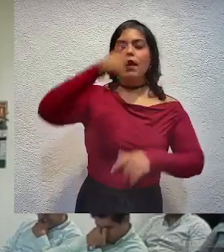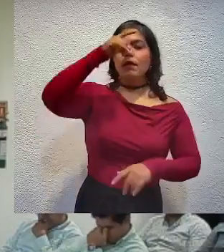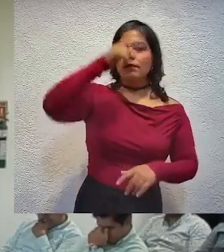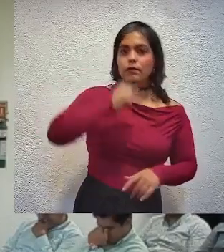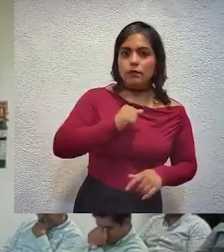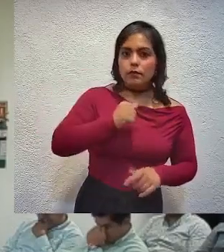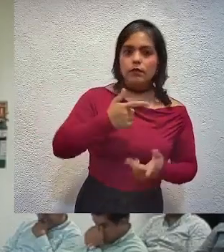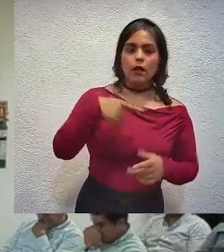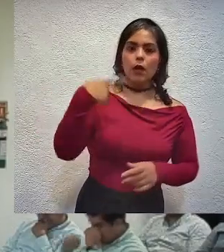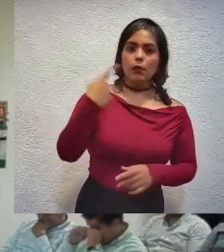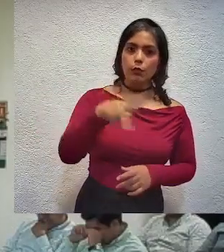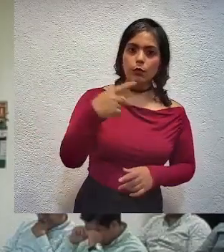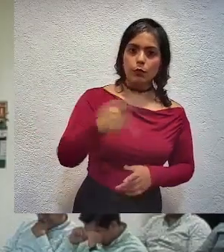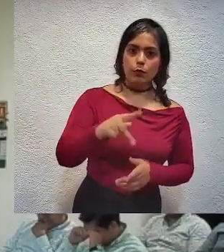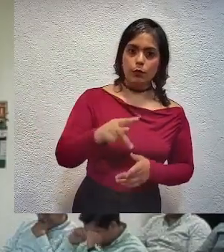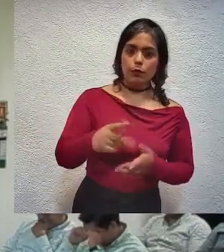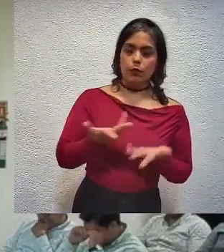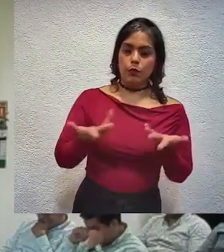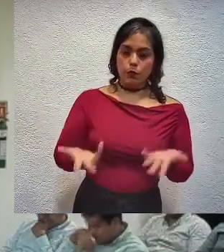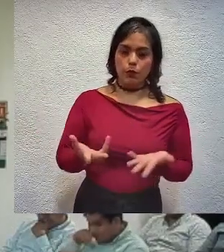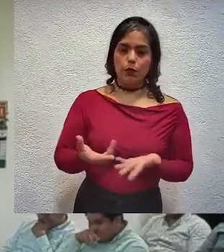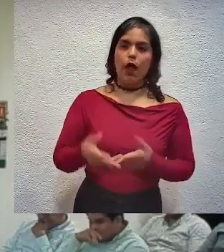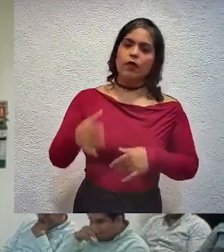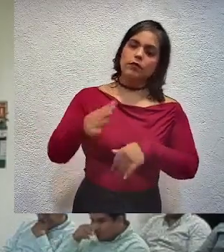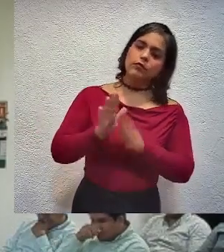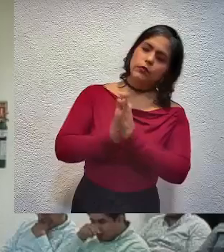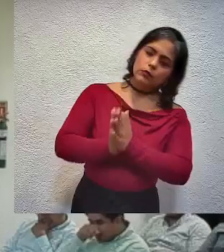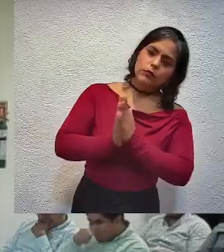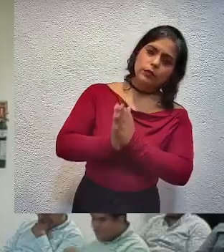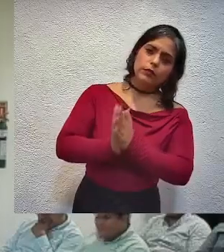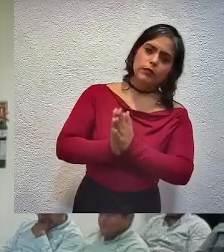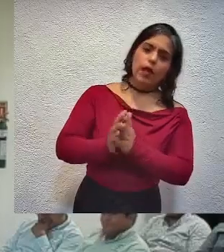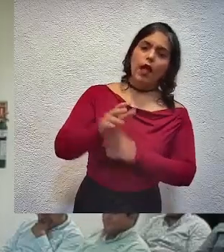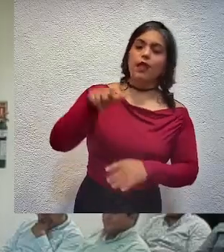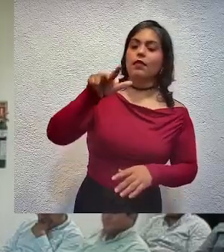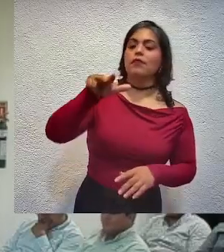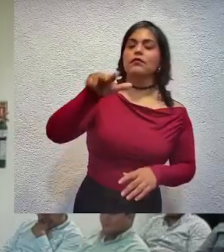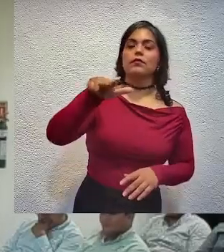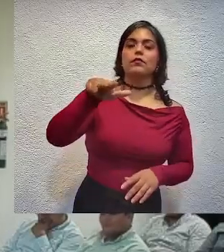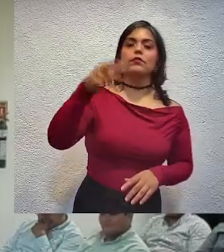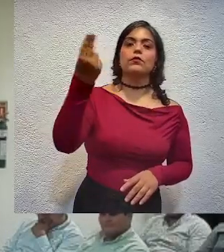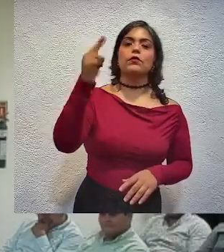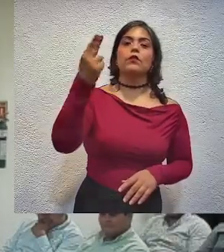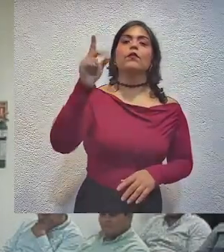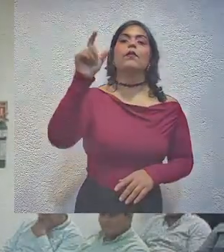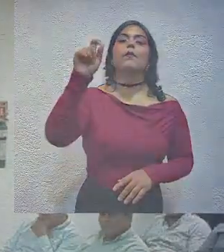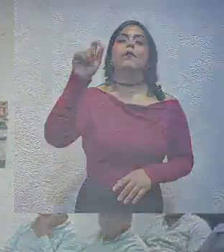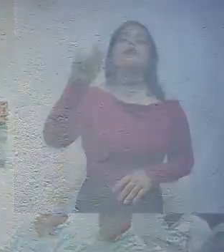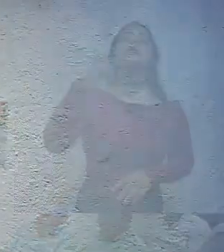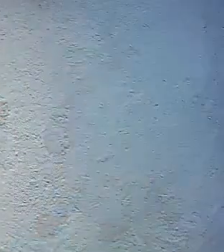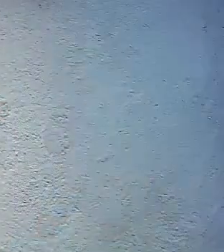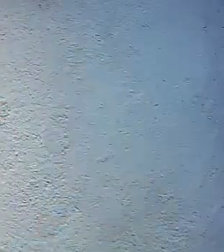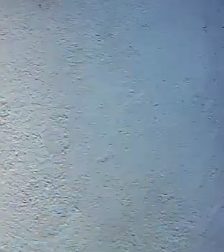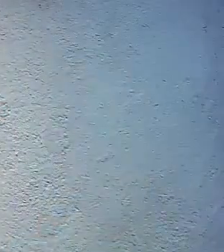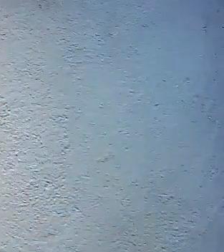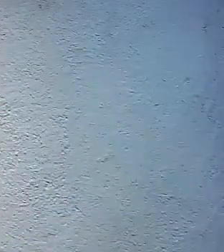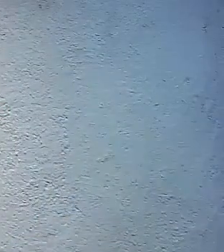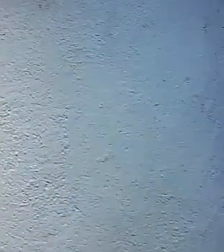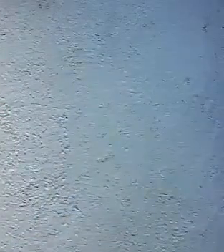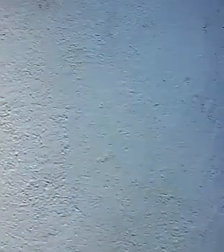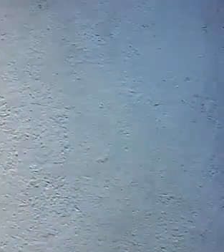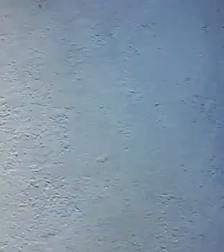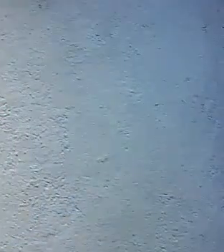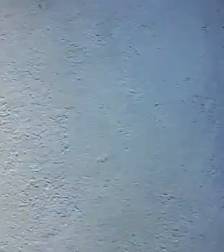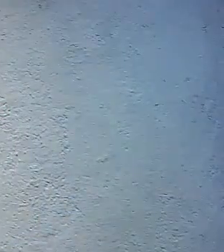tramitar, sustanciar y resolver la petición formal presentada el 18 de noviembre del 2025 referente